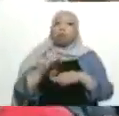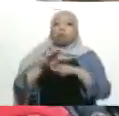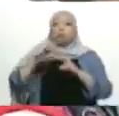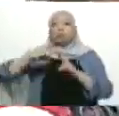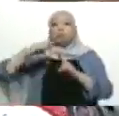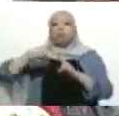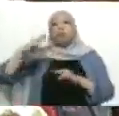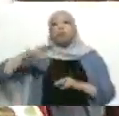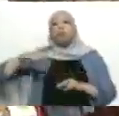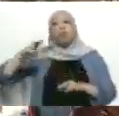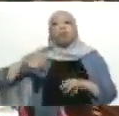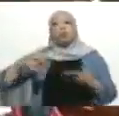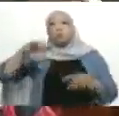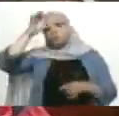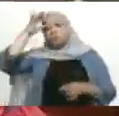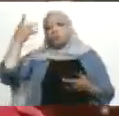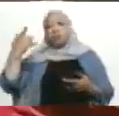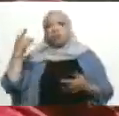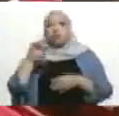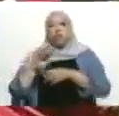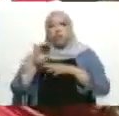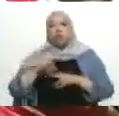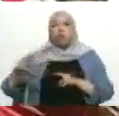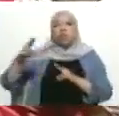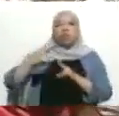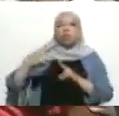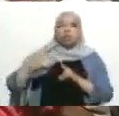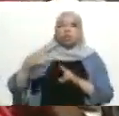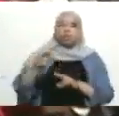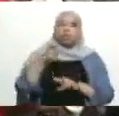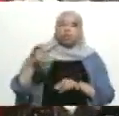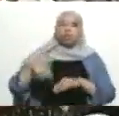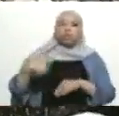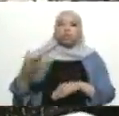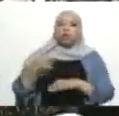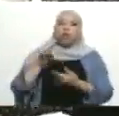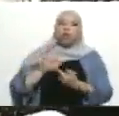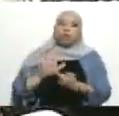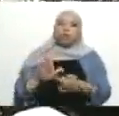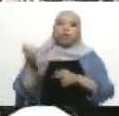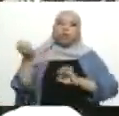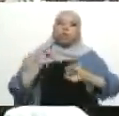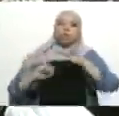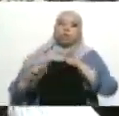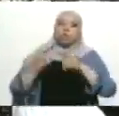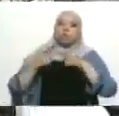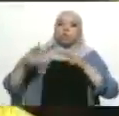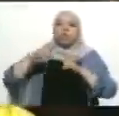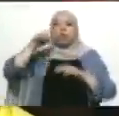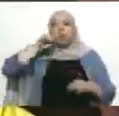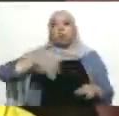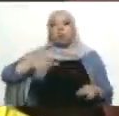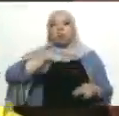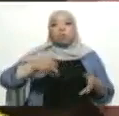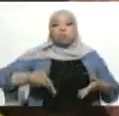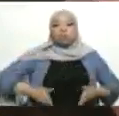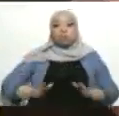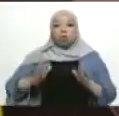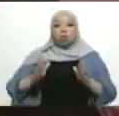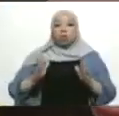la más mínima idea que iba a ser protector del Táchira para ser el protagonista de la defensa del pueblo que lo vio nacer, Freddy